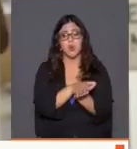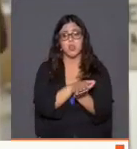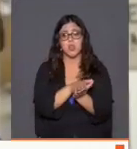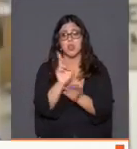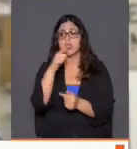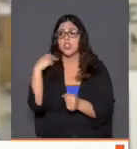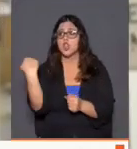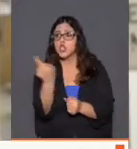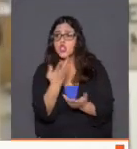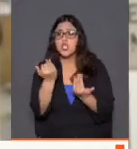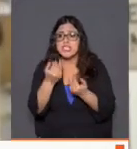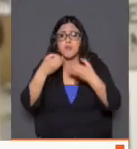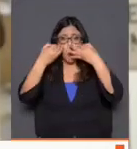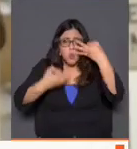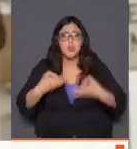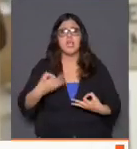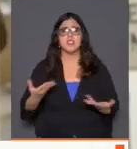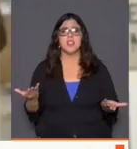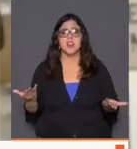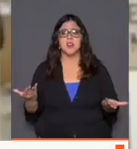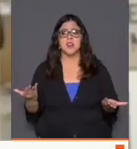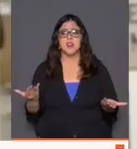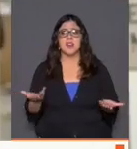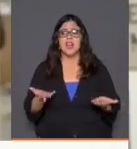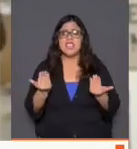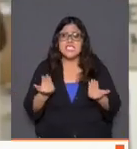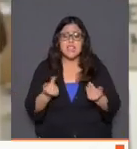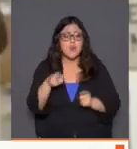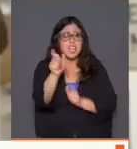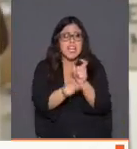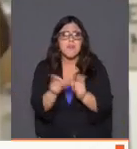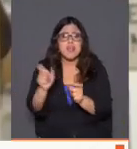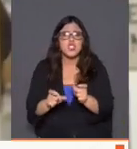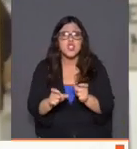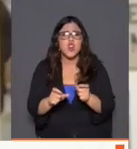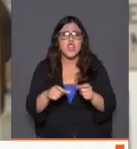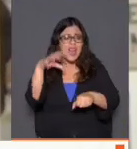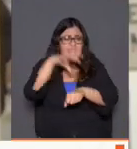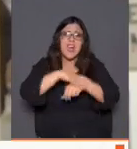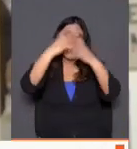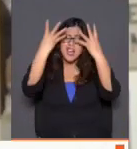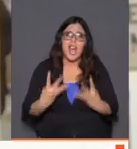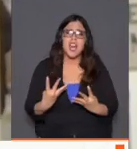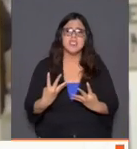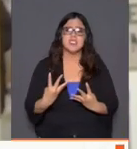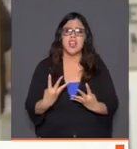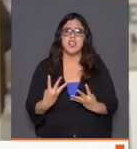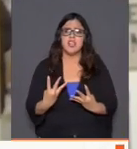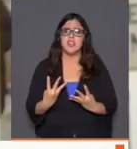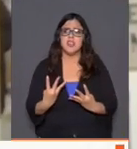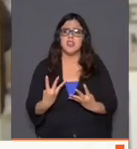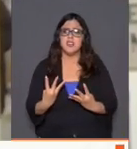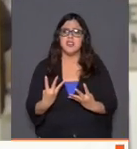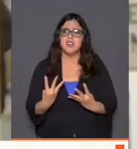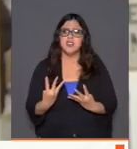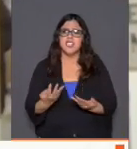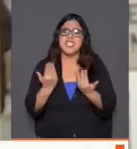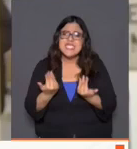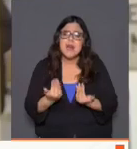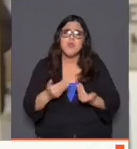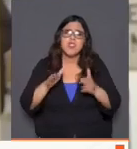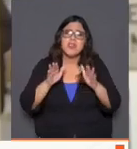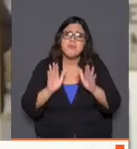merecemos justicia, merecemos que esta gente se pudra en la cárcel, merecemos que padres como el